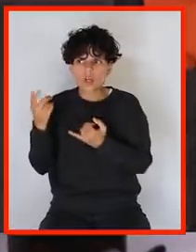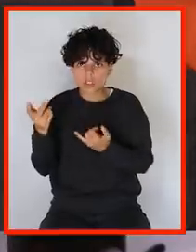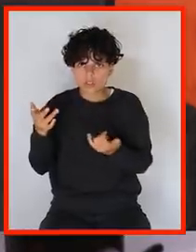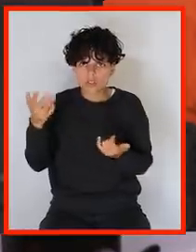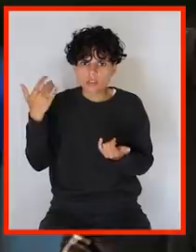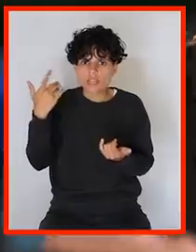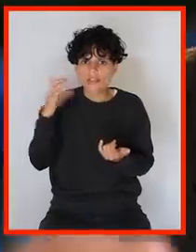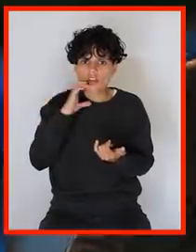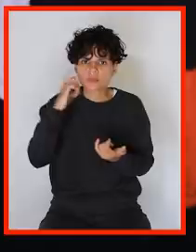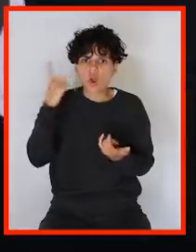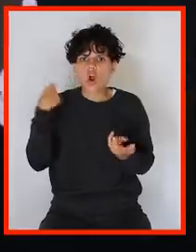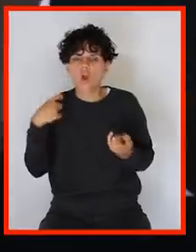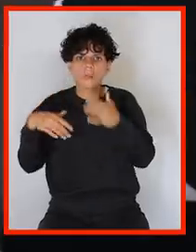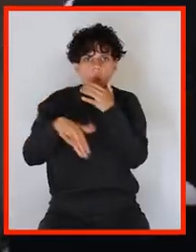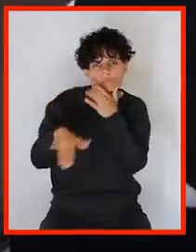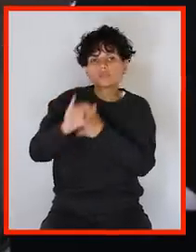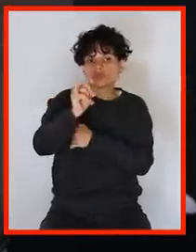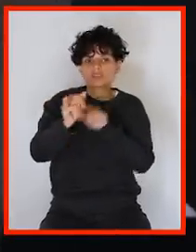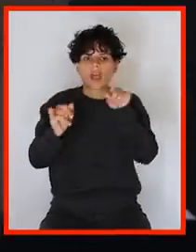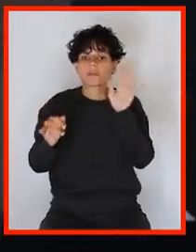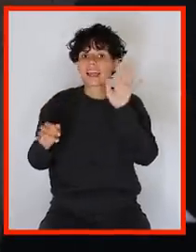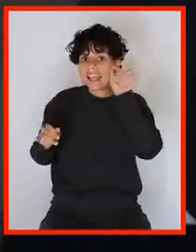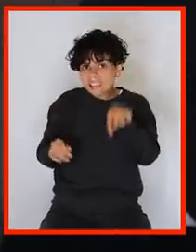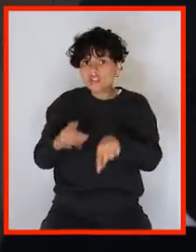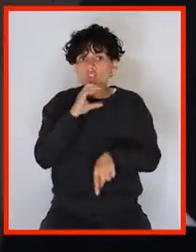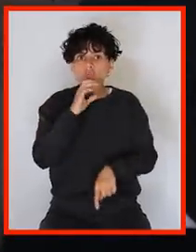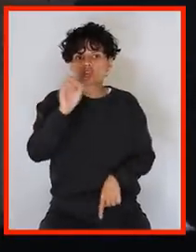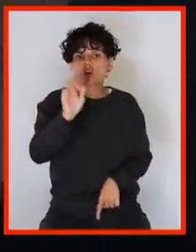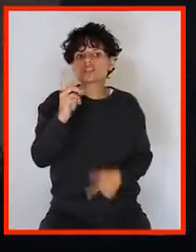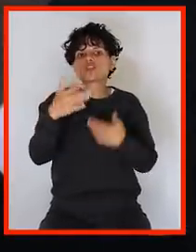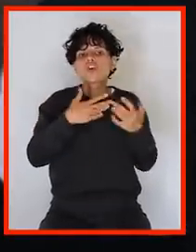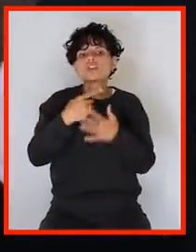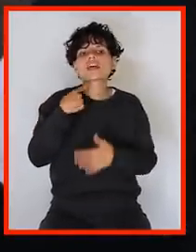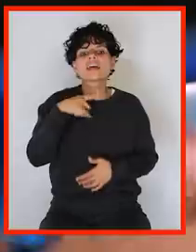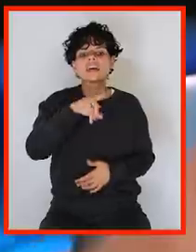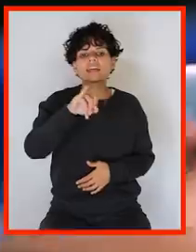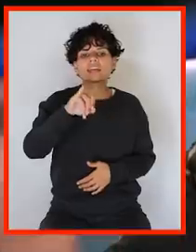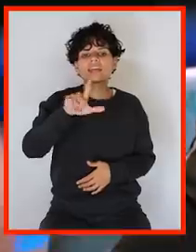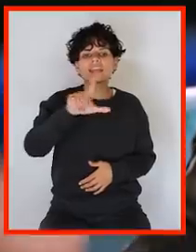igual? Sí, y los buenos, pero no. Pero siempre no, como que lo sospeché. Pero esto no pasó en Conce, esta hueá pasó